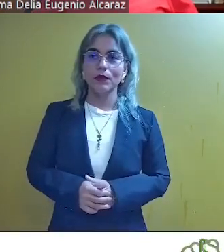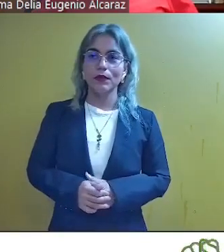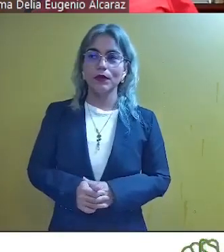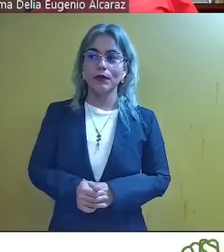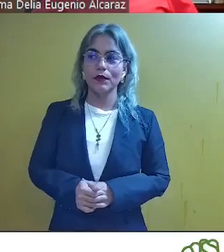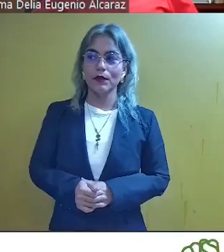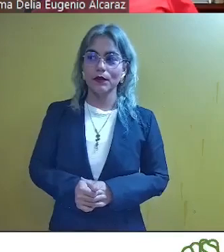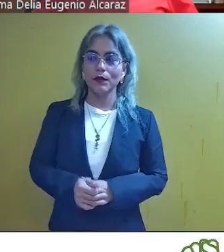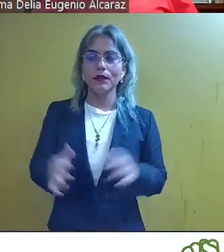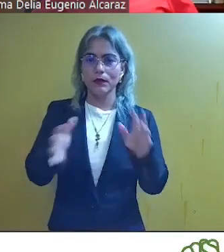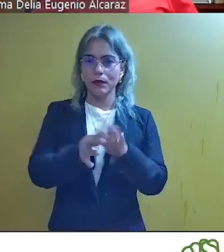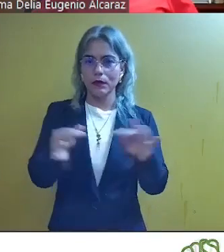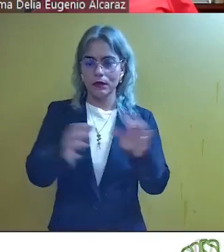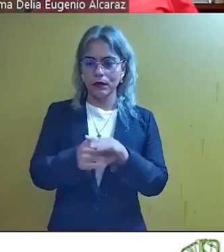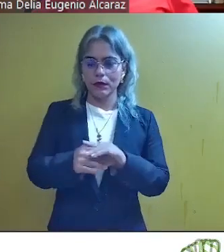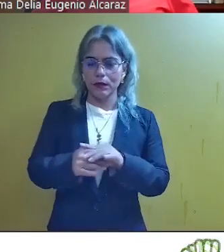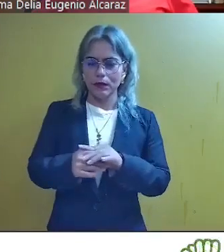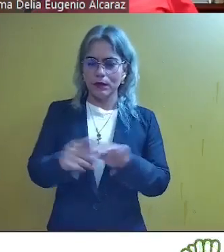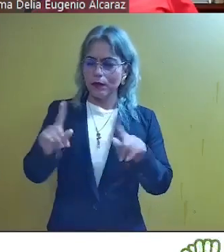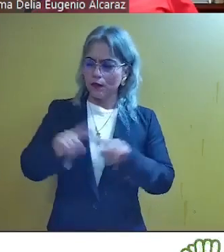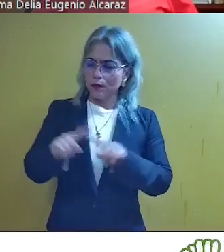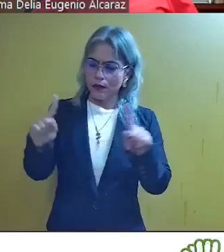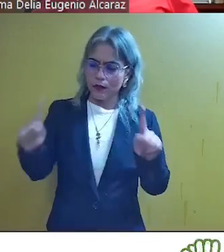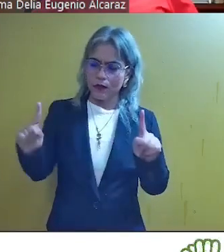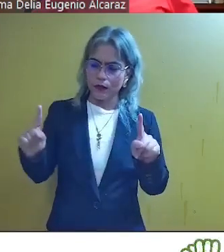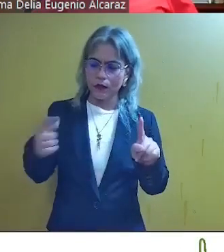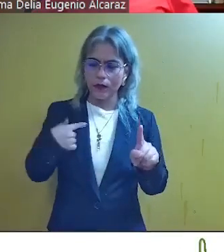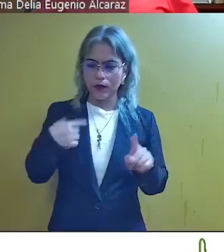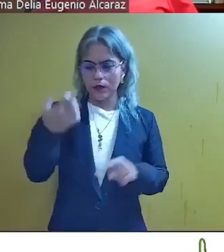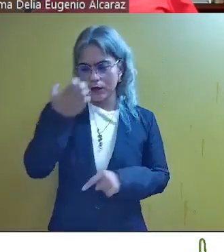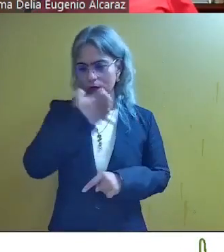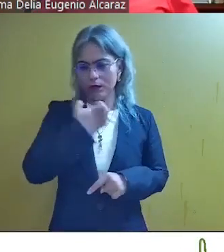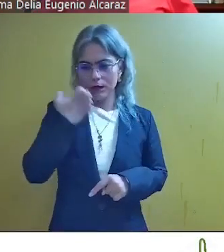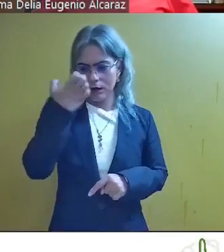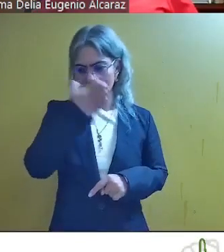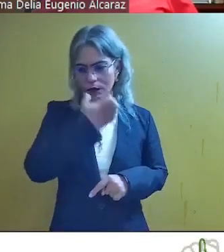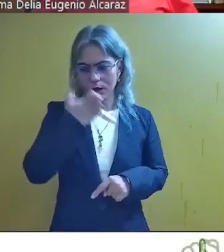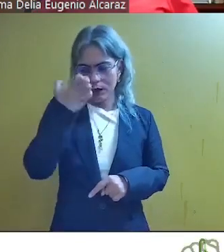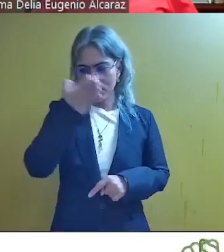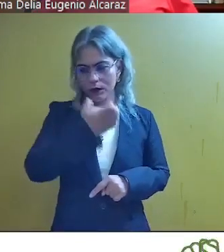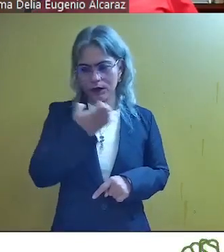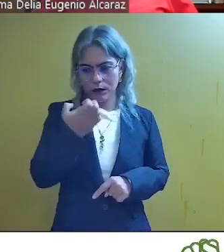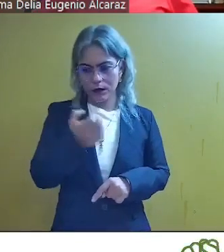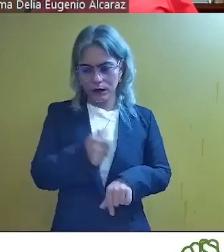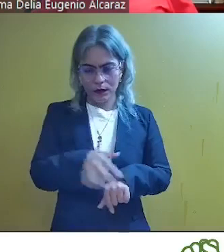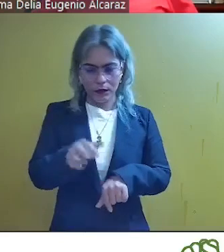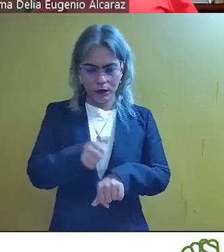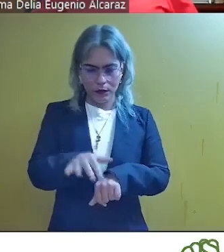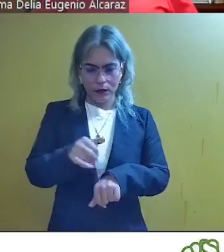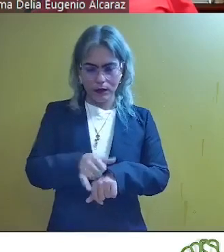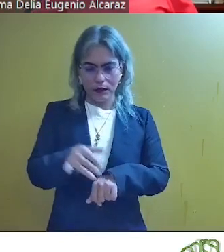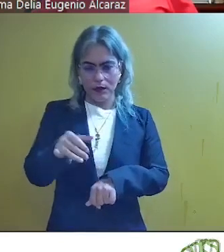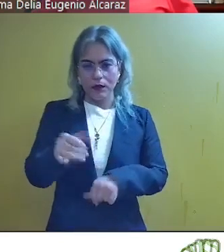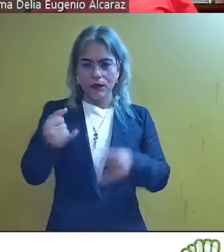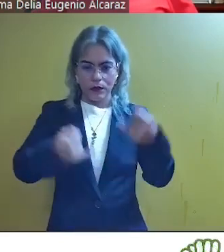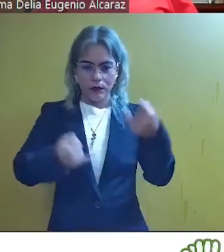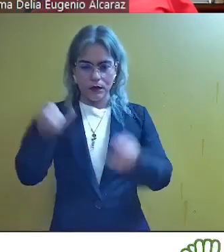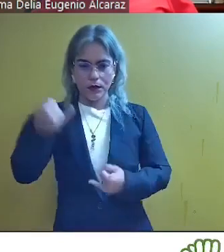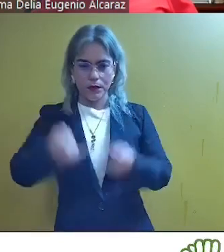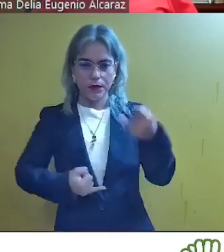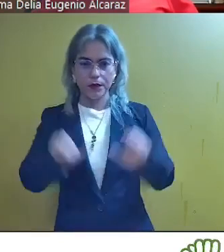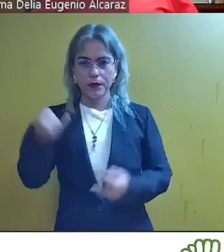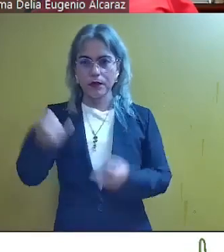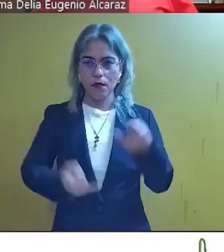que nos hizo ver en el juicio que ya mencioné, 204, es de que tratándose